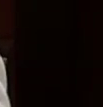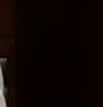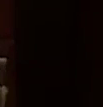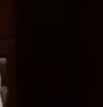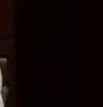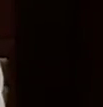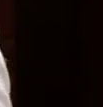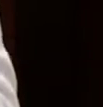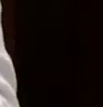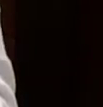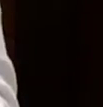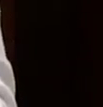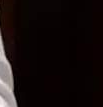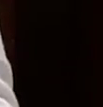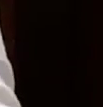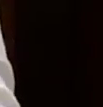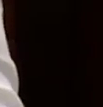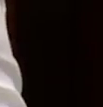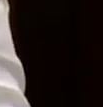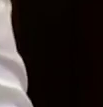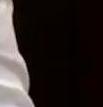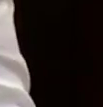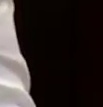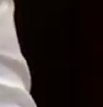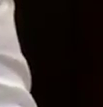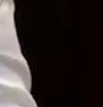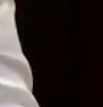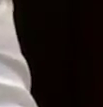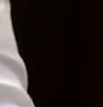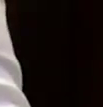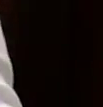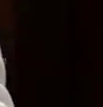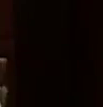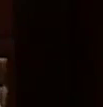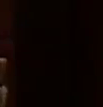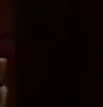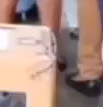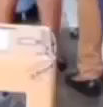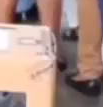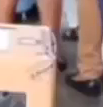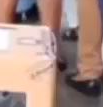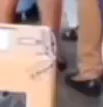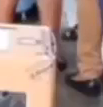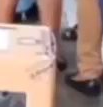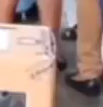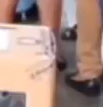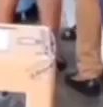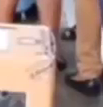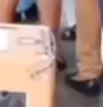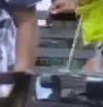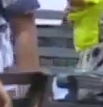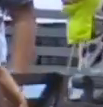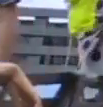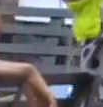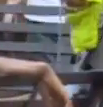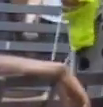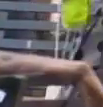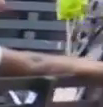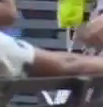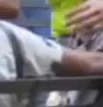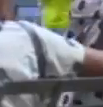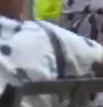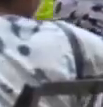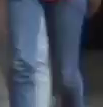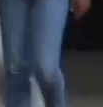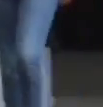política. Danilo Medina estará al frente de la nación caribeña hasta 2020. Los dominicanos se encuentran a la expectativa por